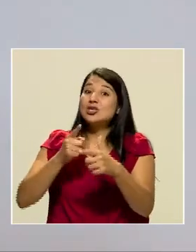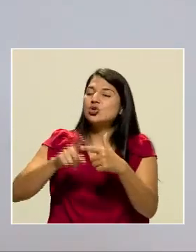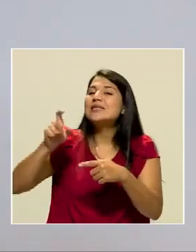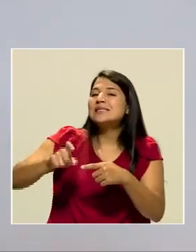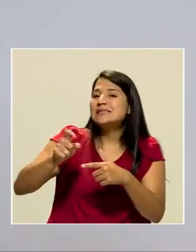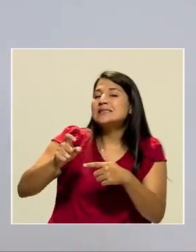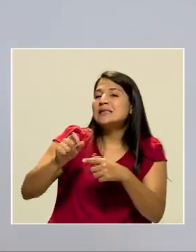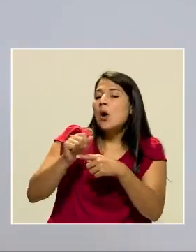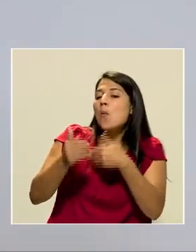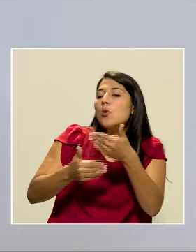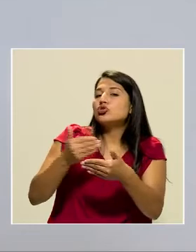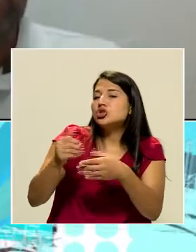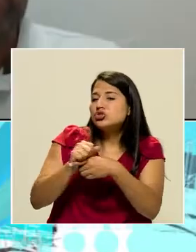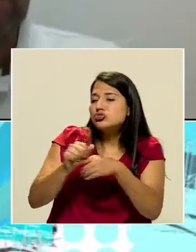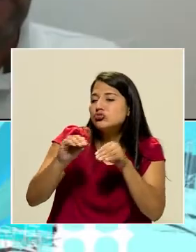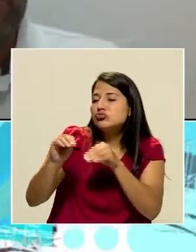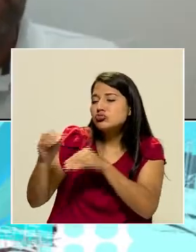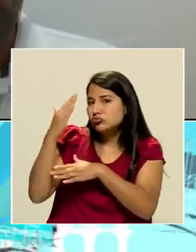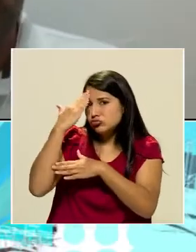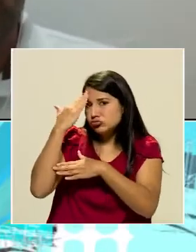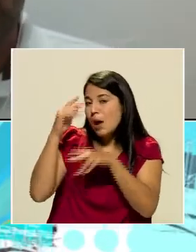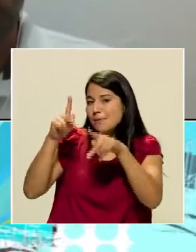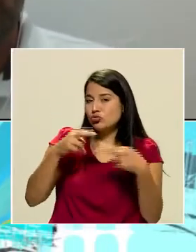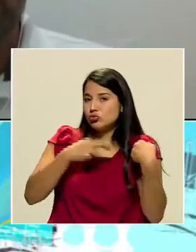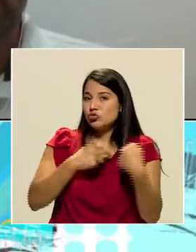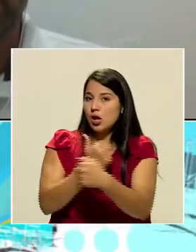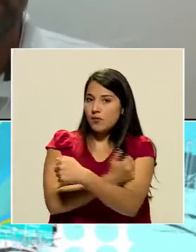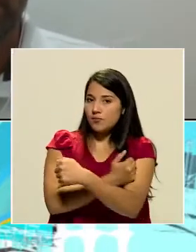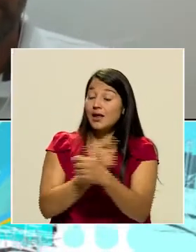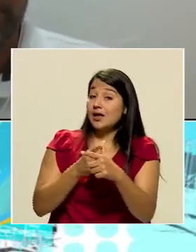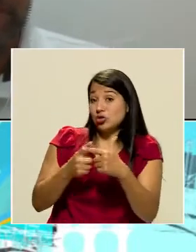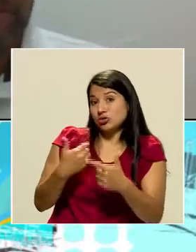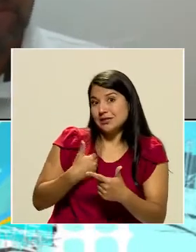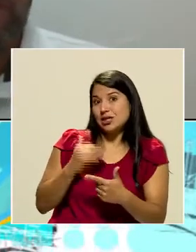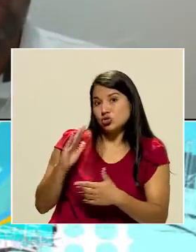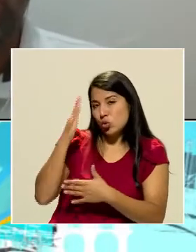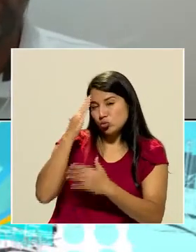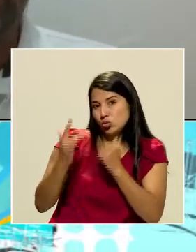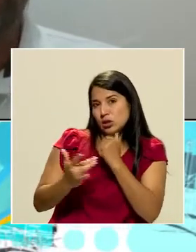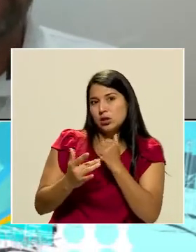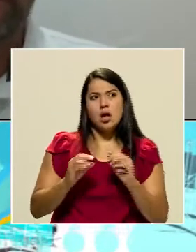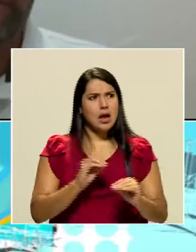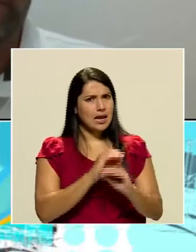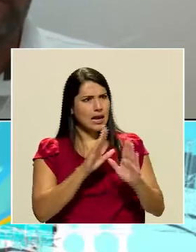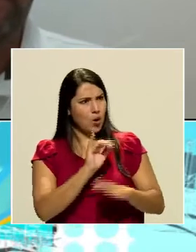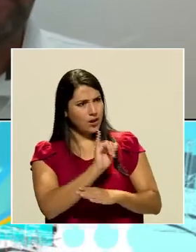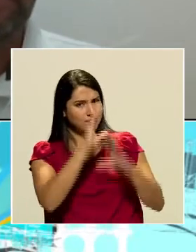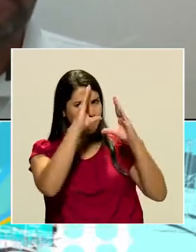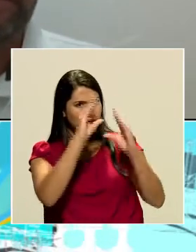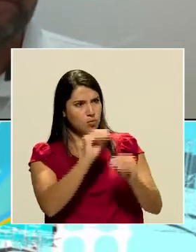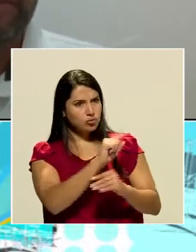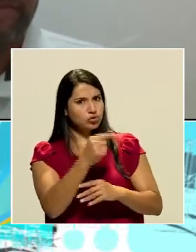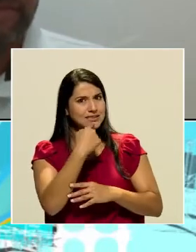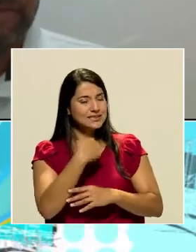particular. Entonces, tiene sus bemoles la vacuna. Claro, este dato que aporta don Juan José